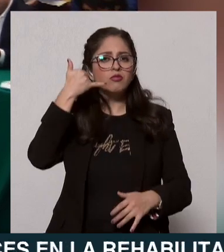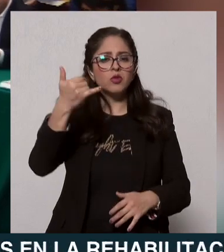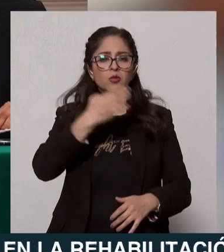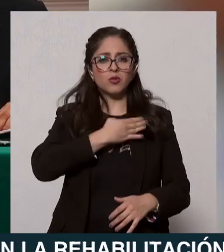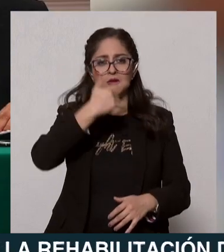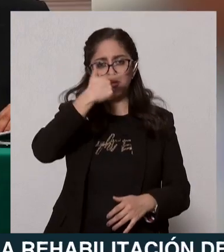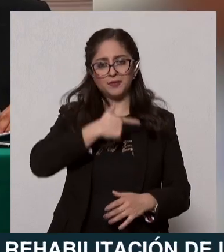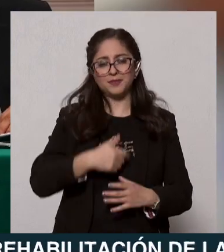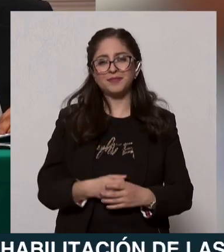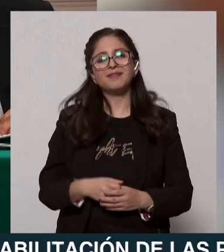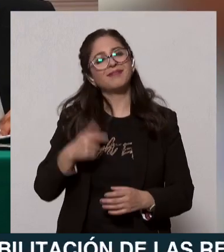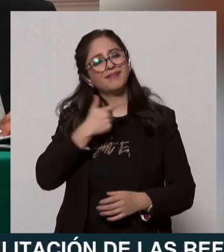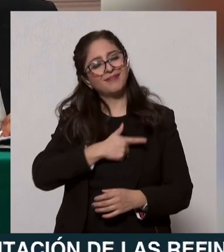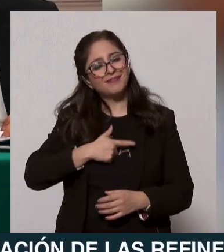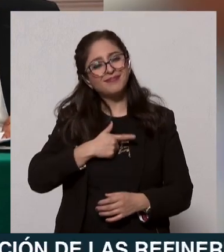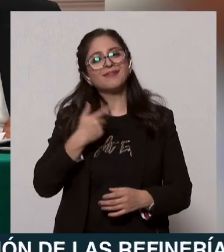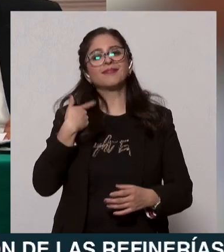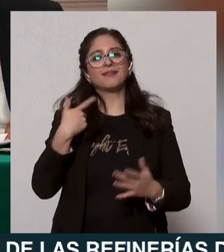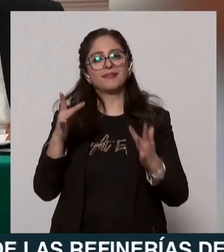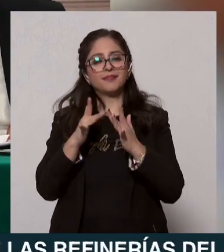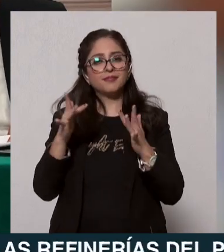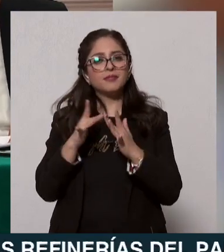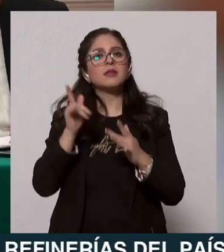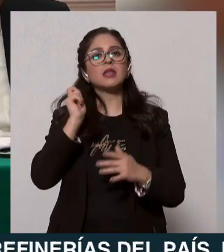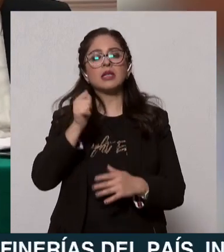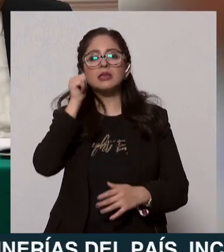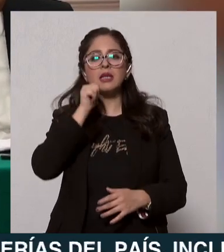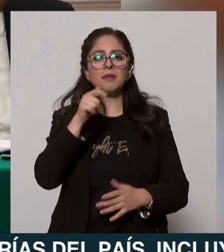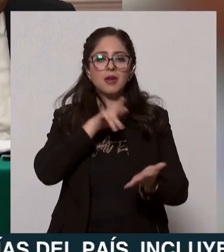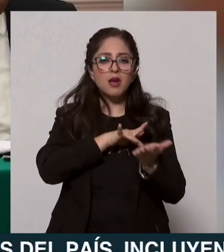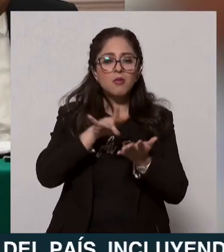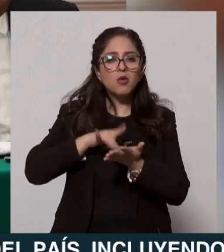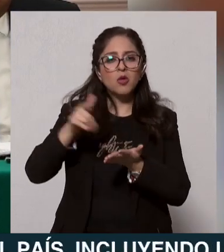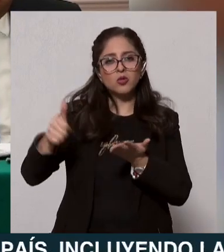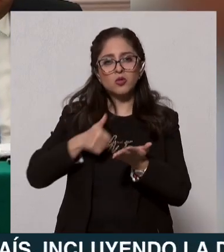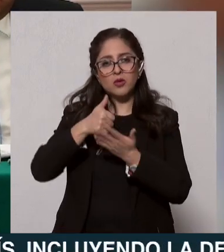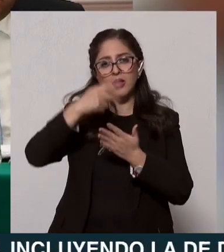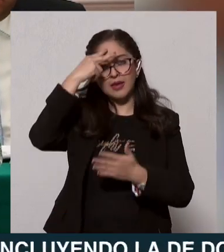muchísimo gusto, estoy a tus órdenes. Un reto más y siempre apoyando a la Ciudad de México. Gracias.